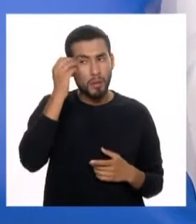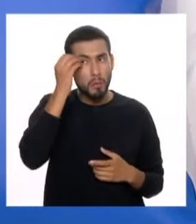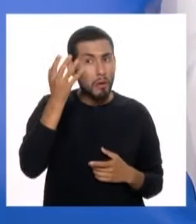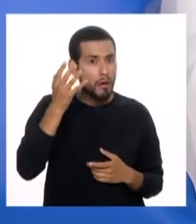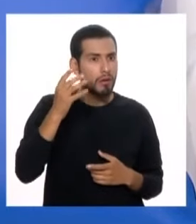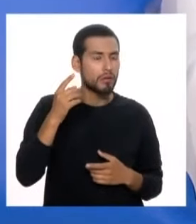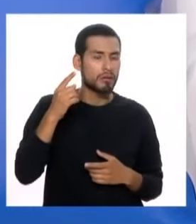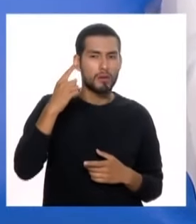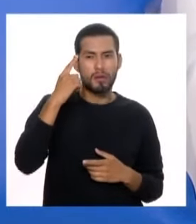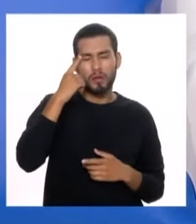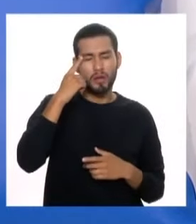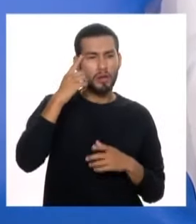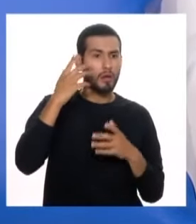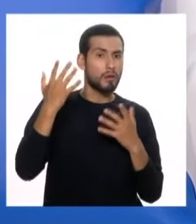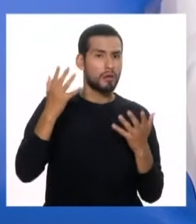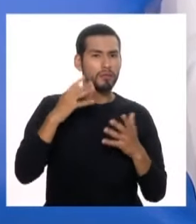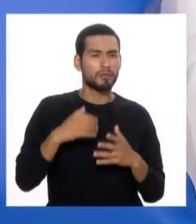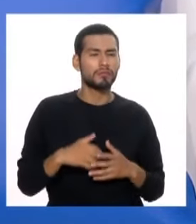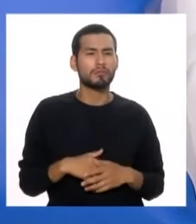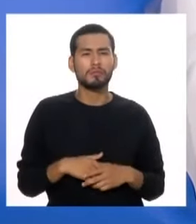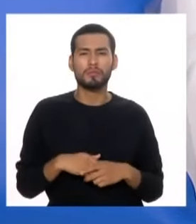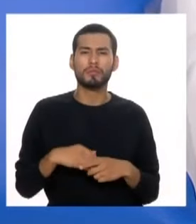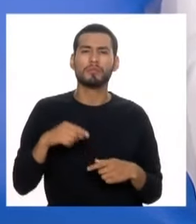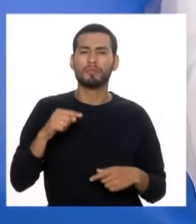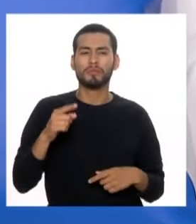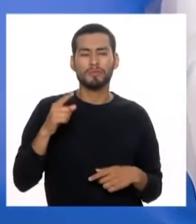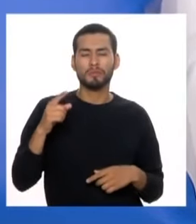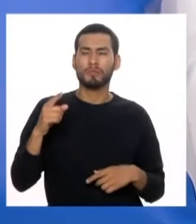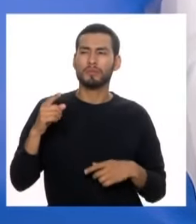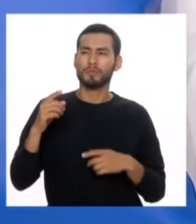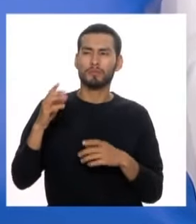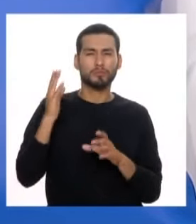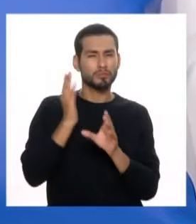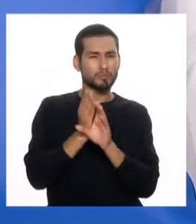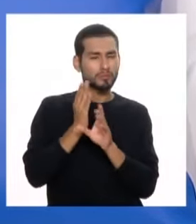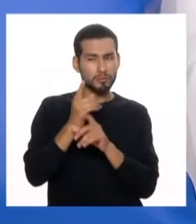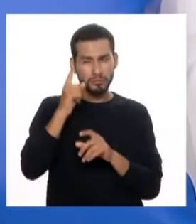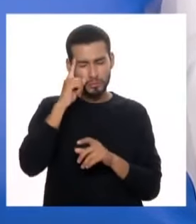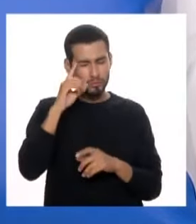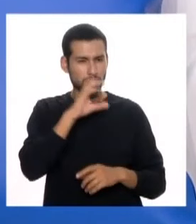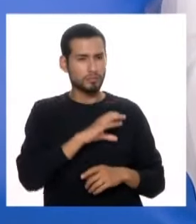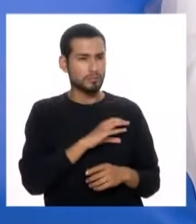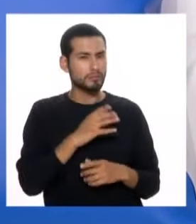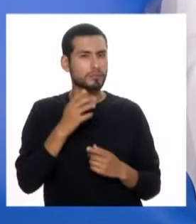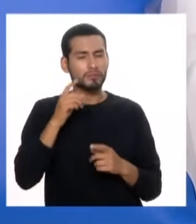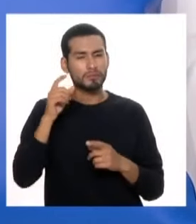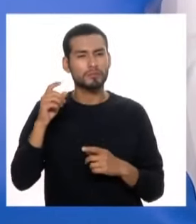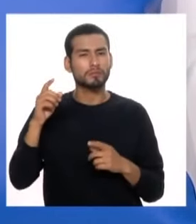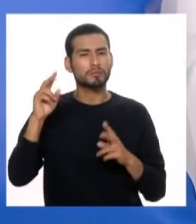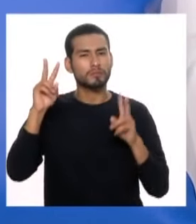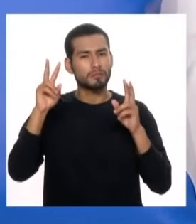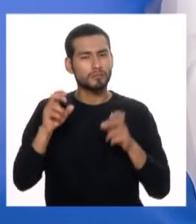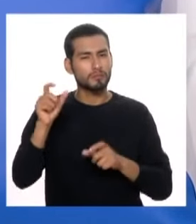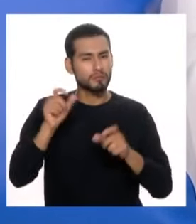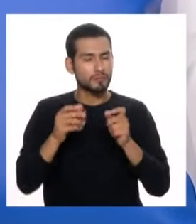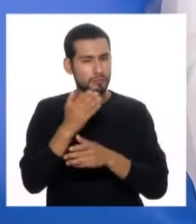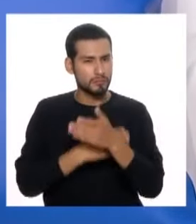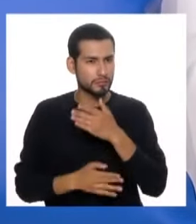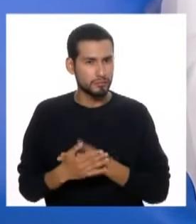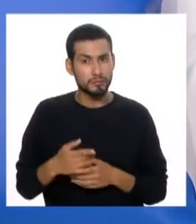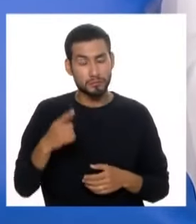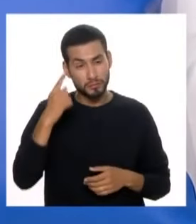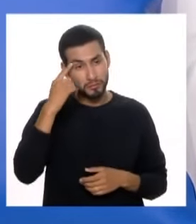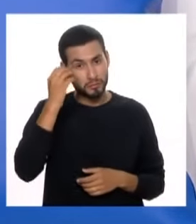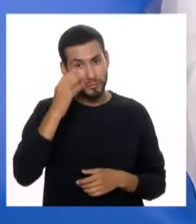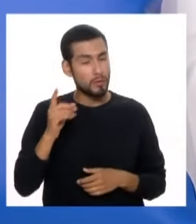una idiosincrasia, una actitud y una cuestión psicológica de la gente respecto a la persona con discapacidad. Se cree